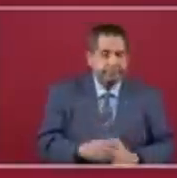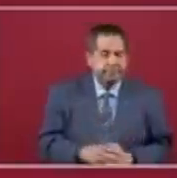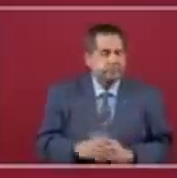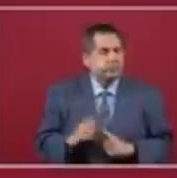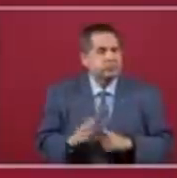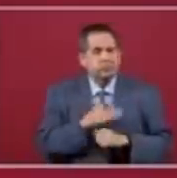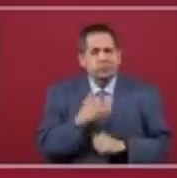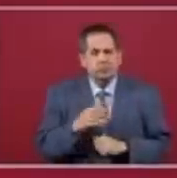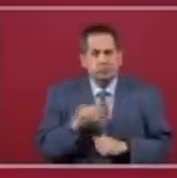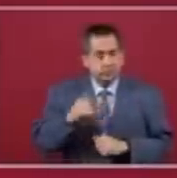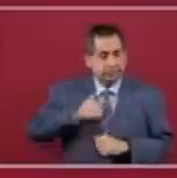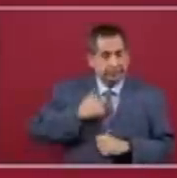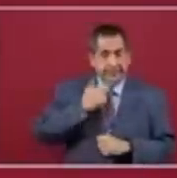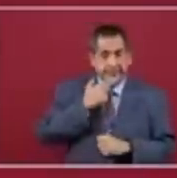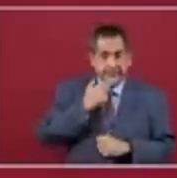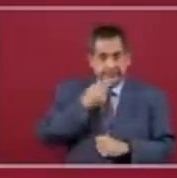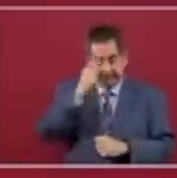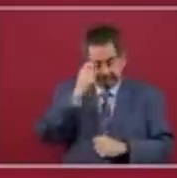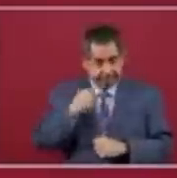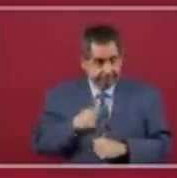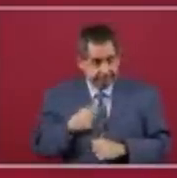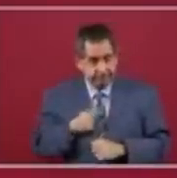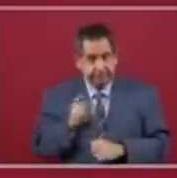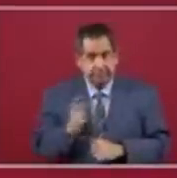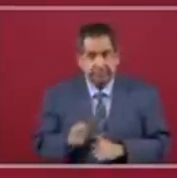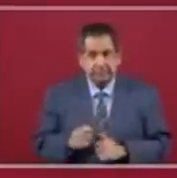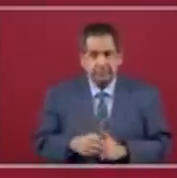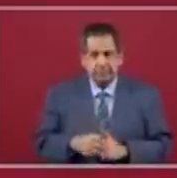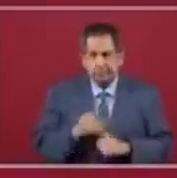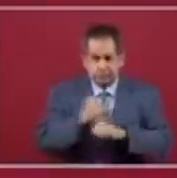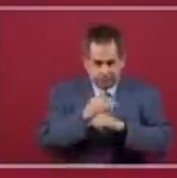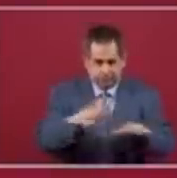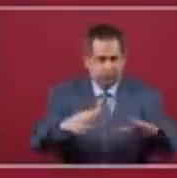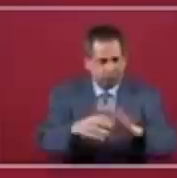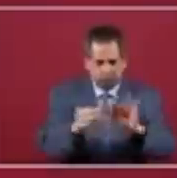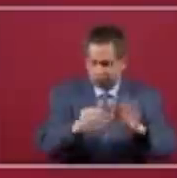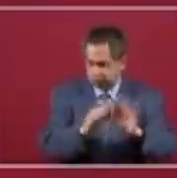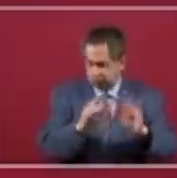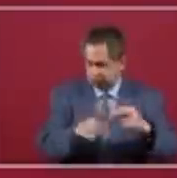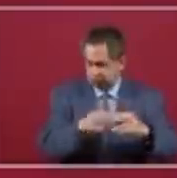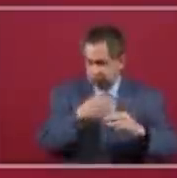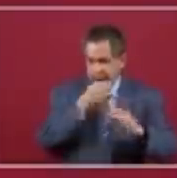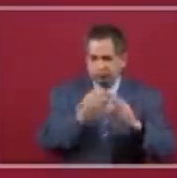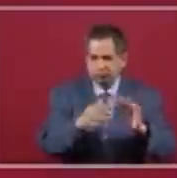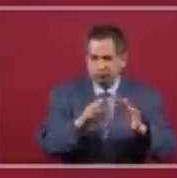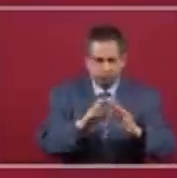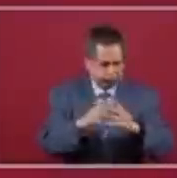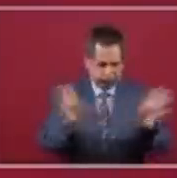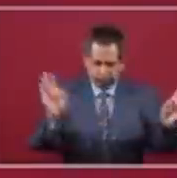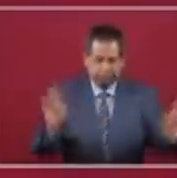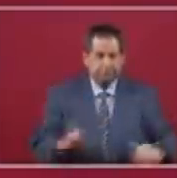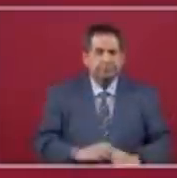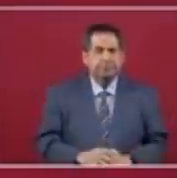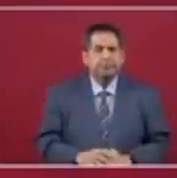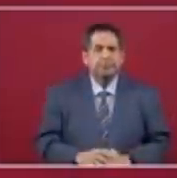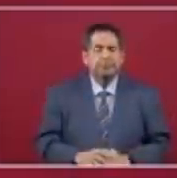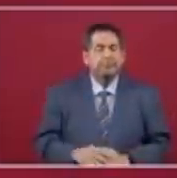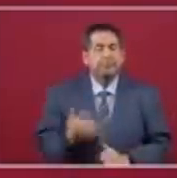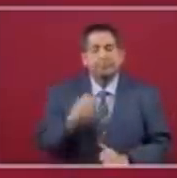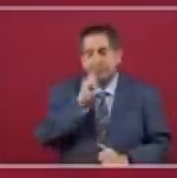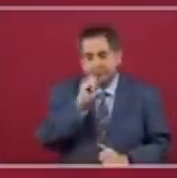porque me sirve para informar en general